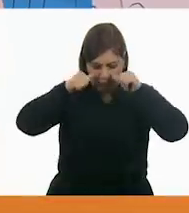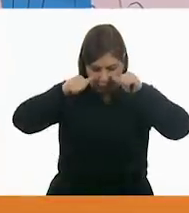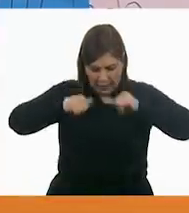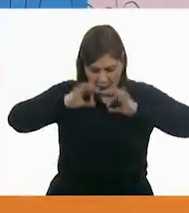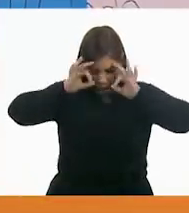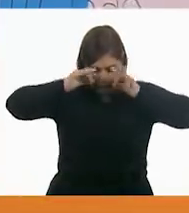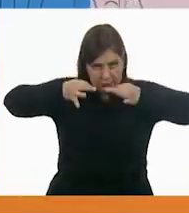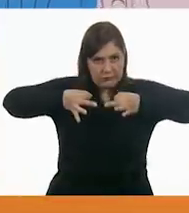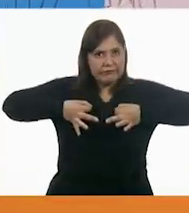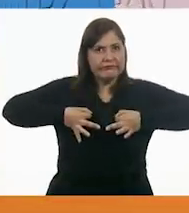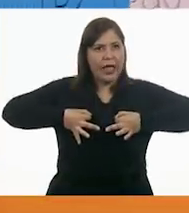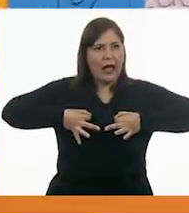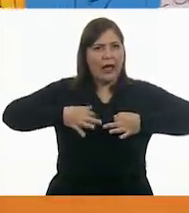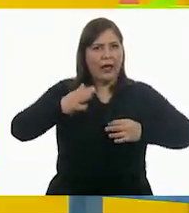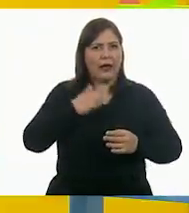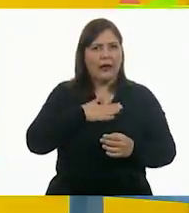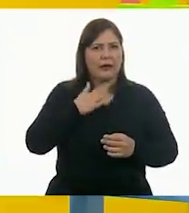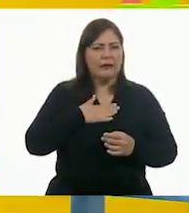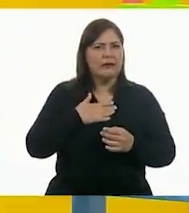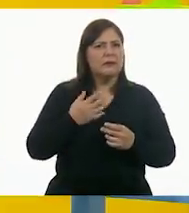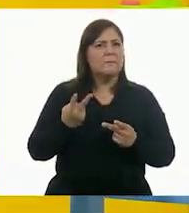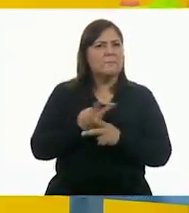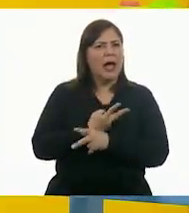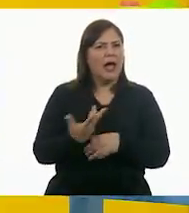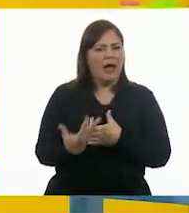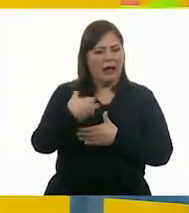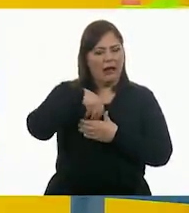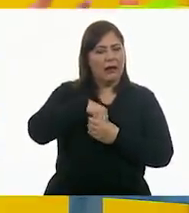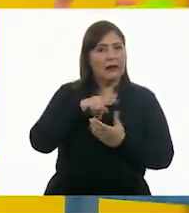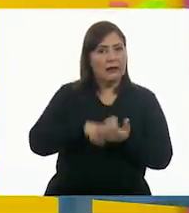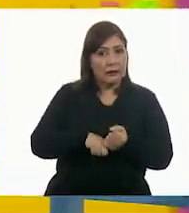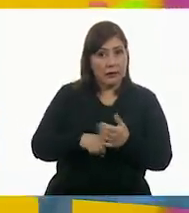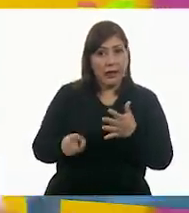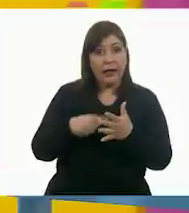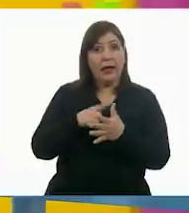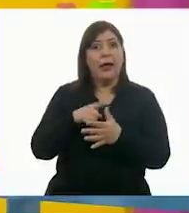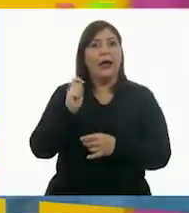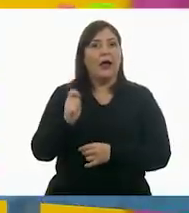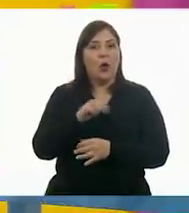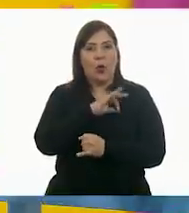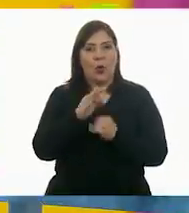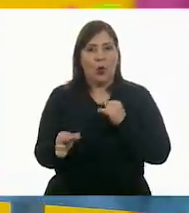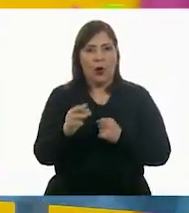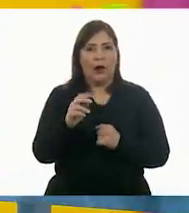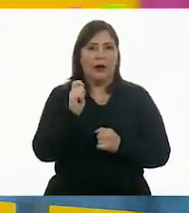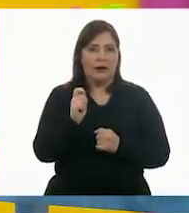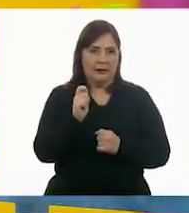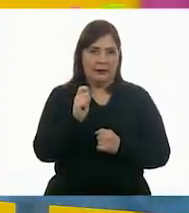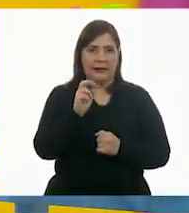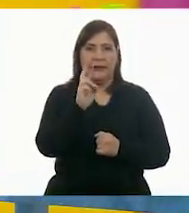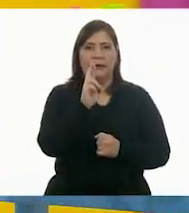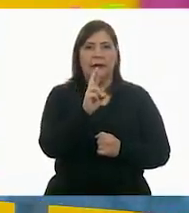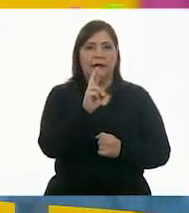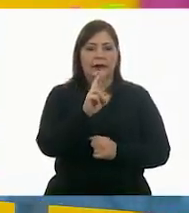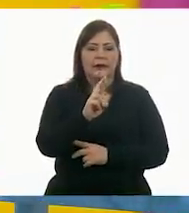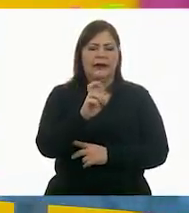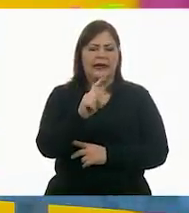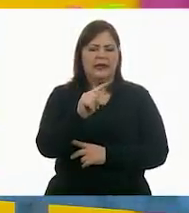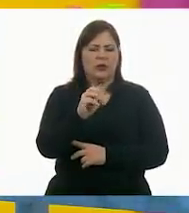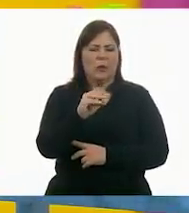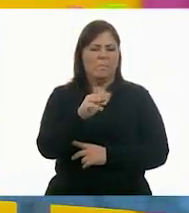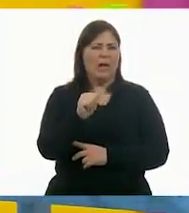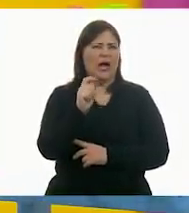Atiende. Ajá. Y nuestra última letra es R de retoma.